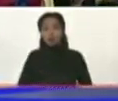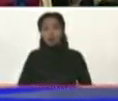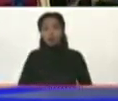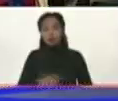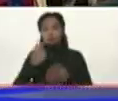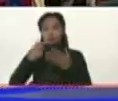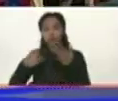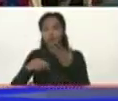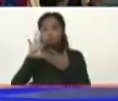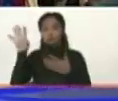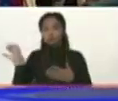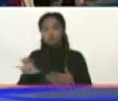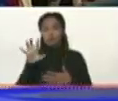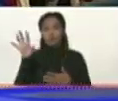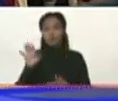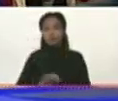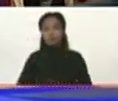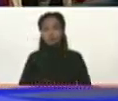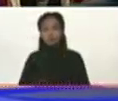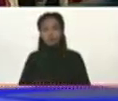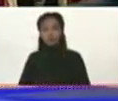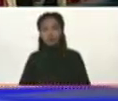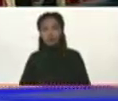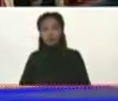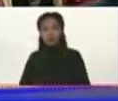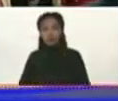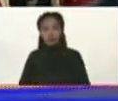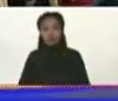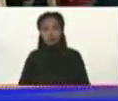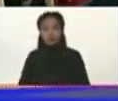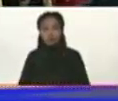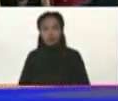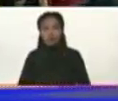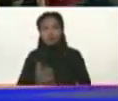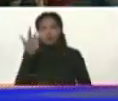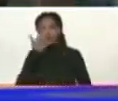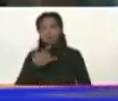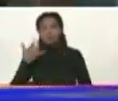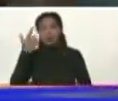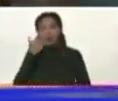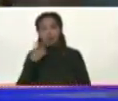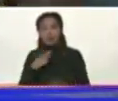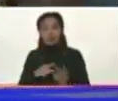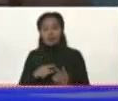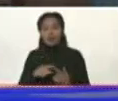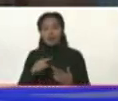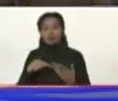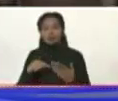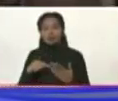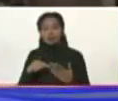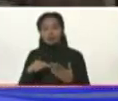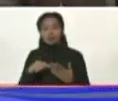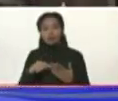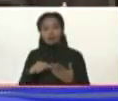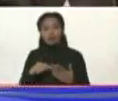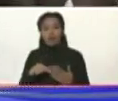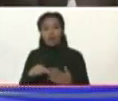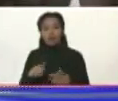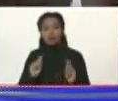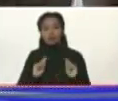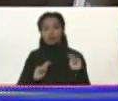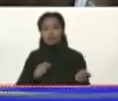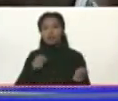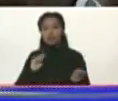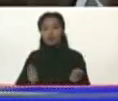Vicente y las Granadinas, Senegal, Sudáfrica, Suecia, Tanzania, Trinidad y Tobago y